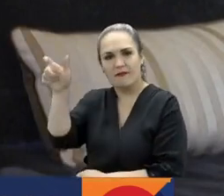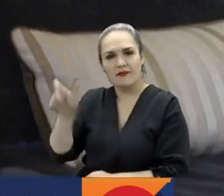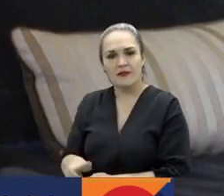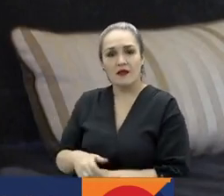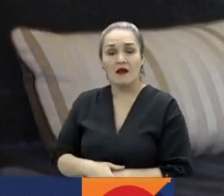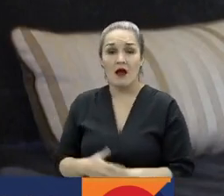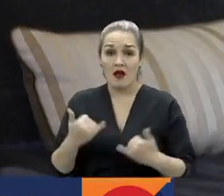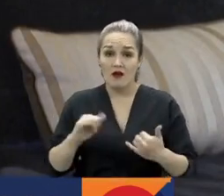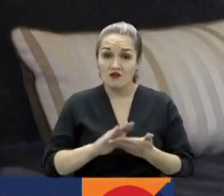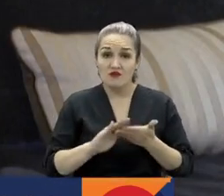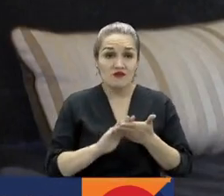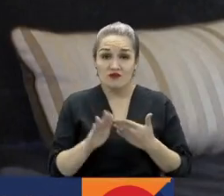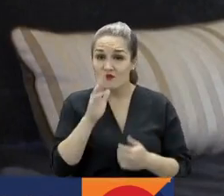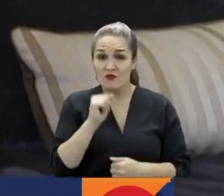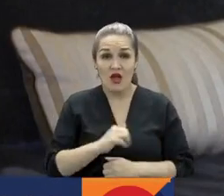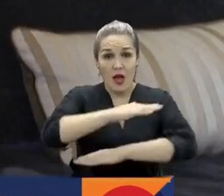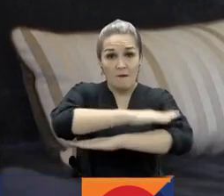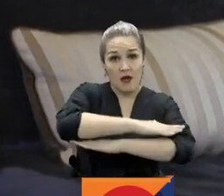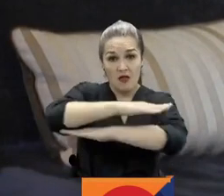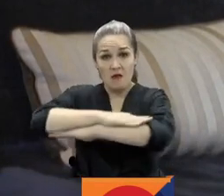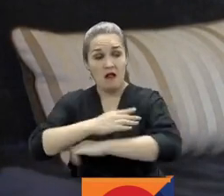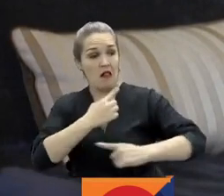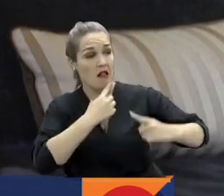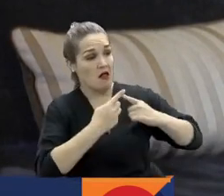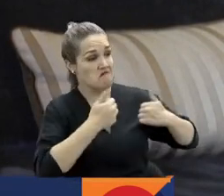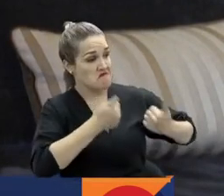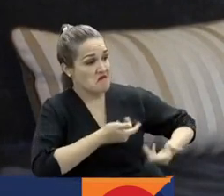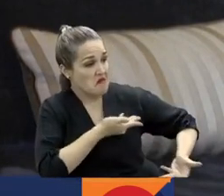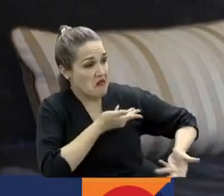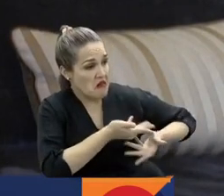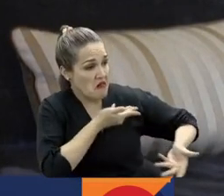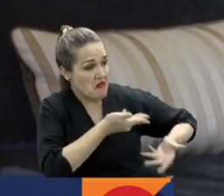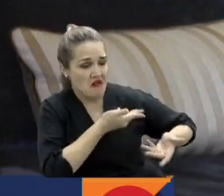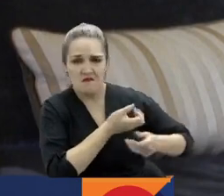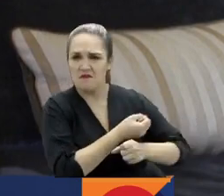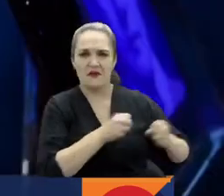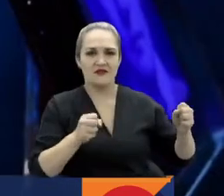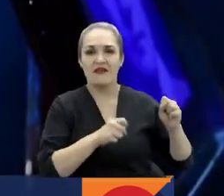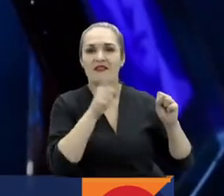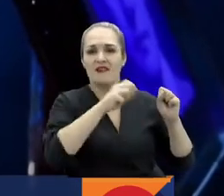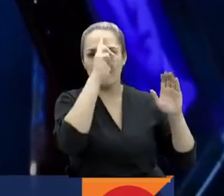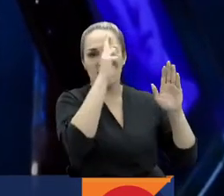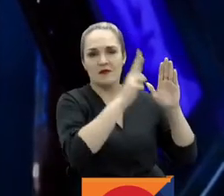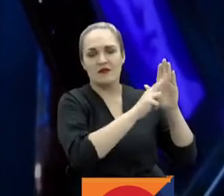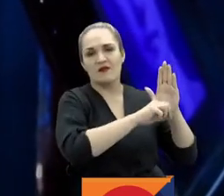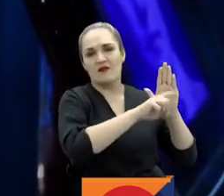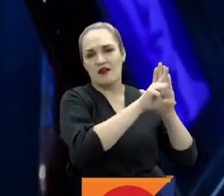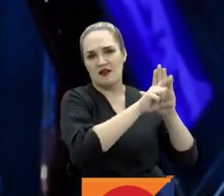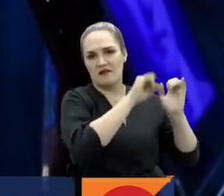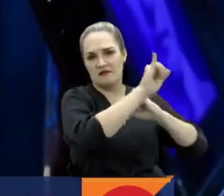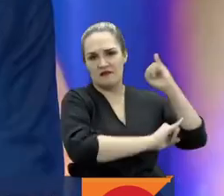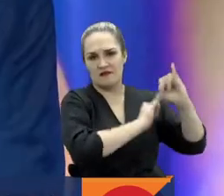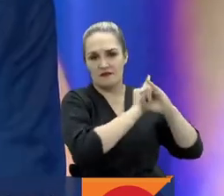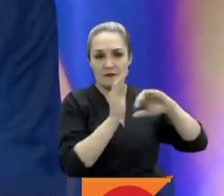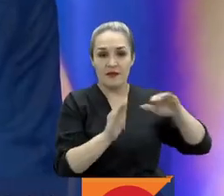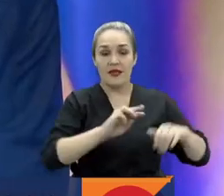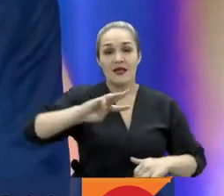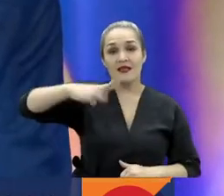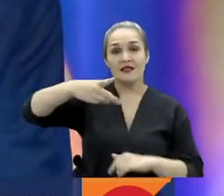no hay una solución diplomática y esta Sería posible Solamente sobre la base del derecho internacional el tercer galardonado es el activista